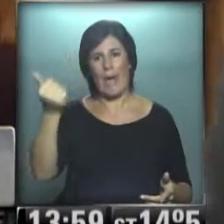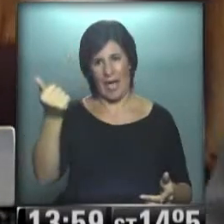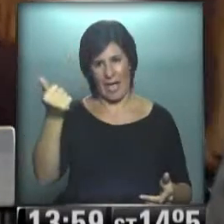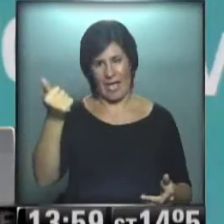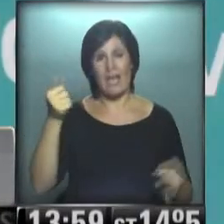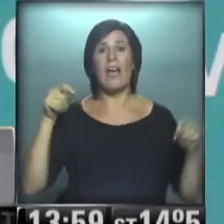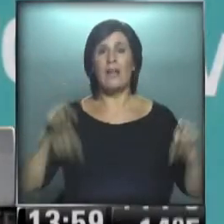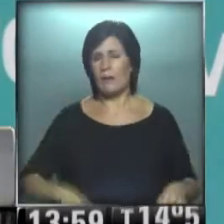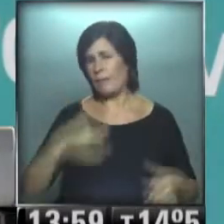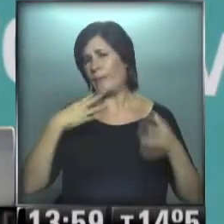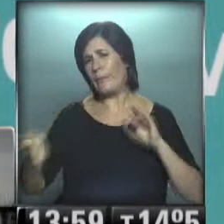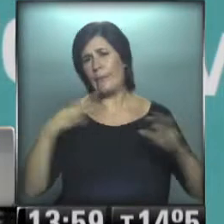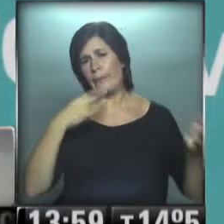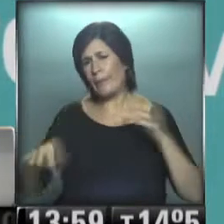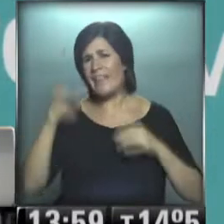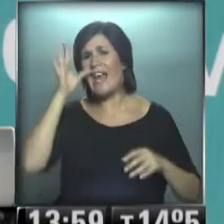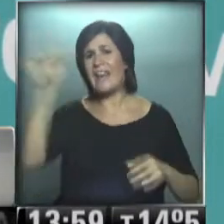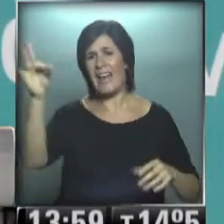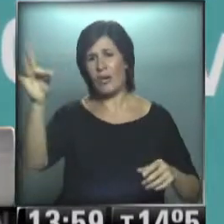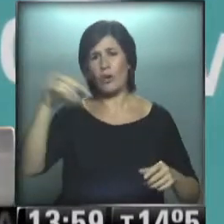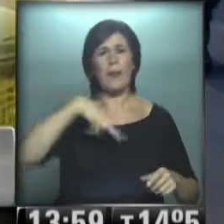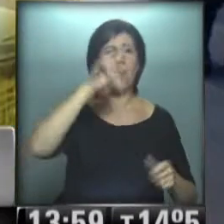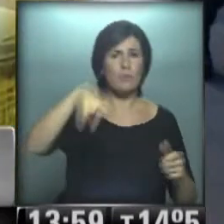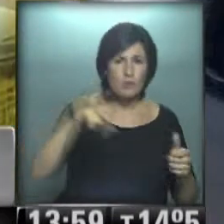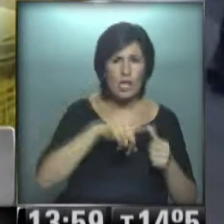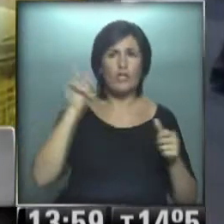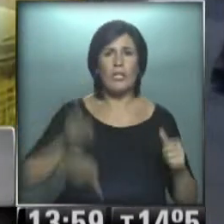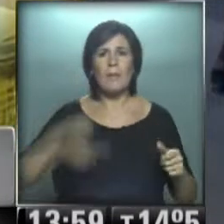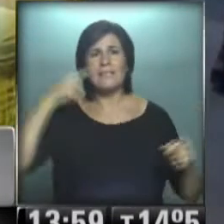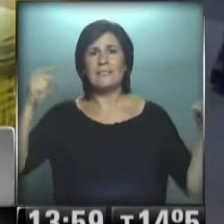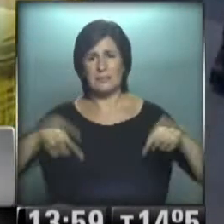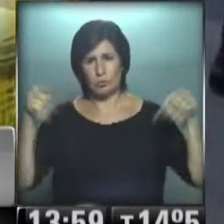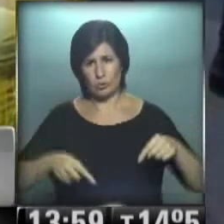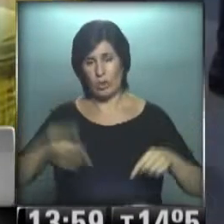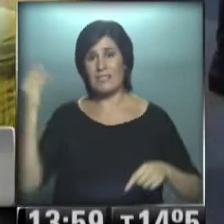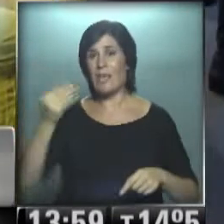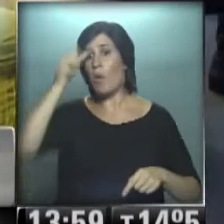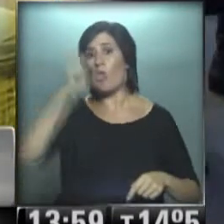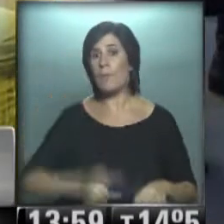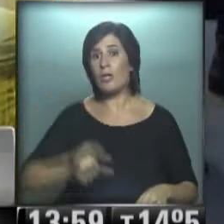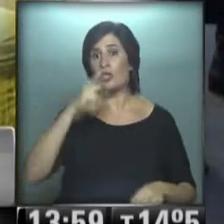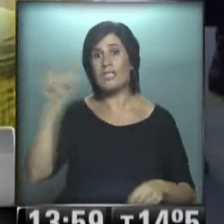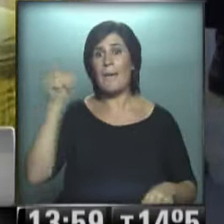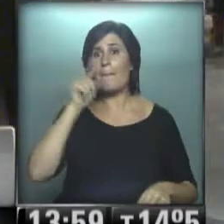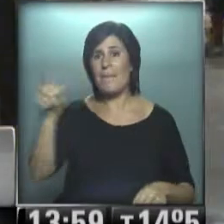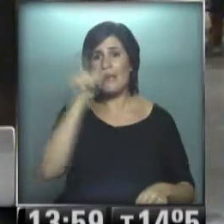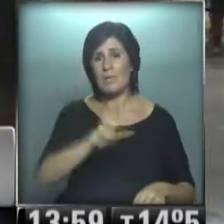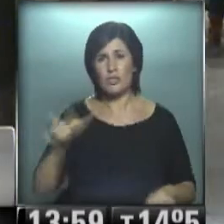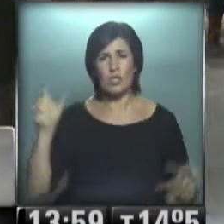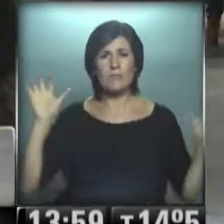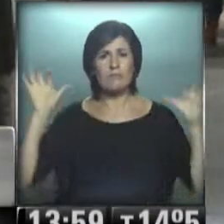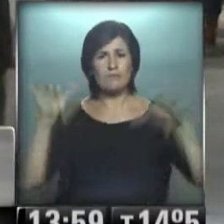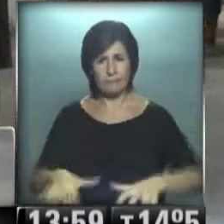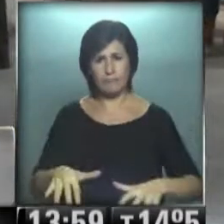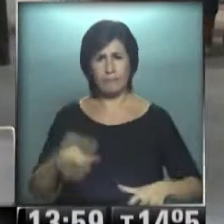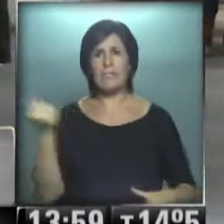récord de ventas a museos e instituciones, con miles de personas, 100.000 personas el fin de semana que visitaron. Claro, uno de los mayores méritos que tiene Arte